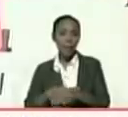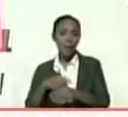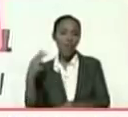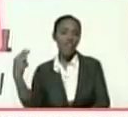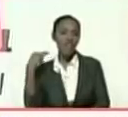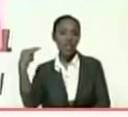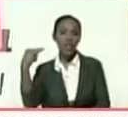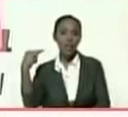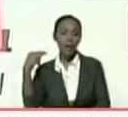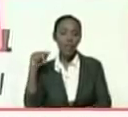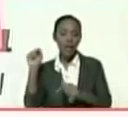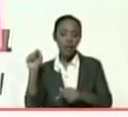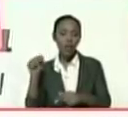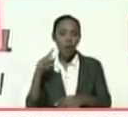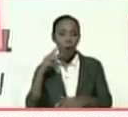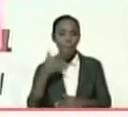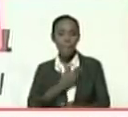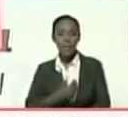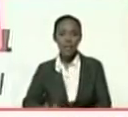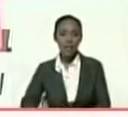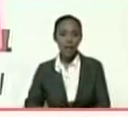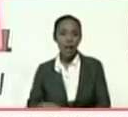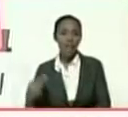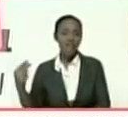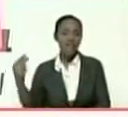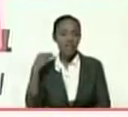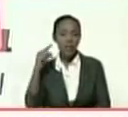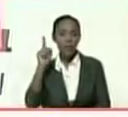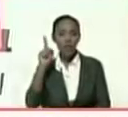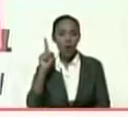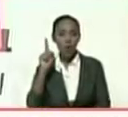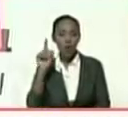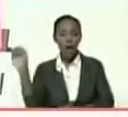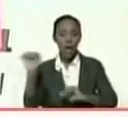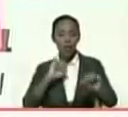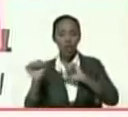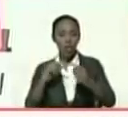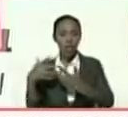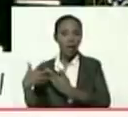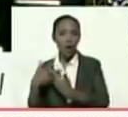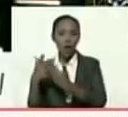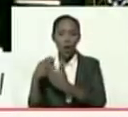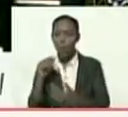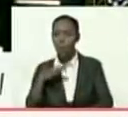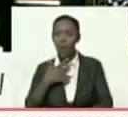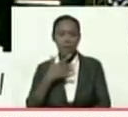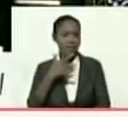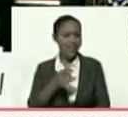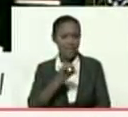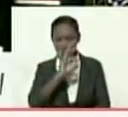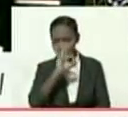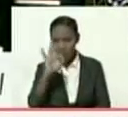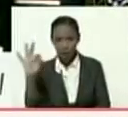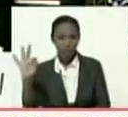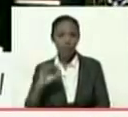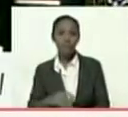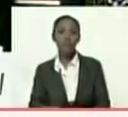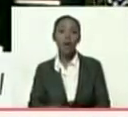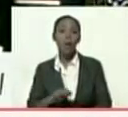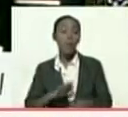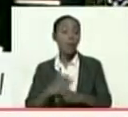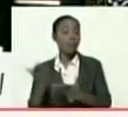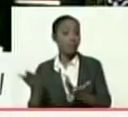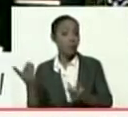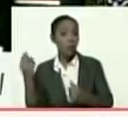es de los presidentes, víctima de una acción de Estados Unidos, y ahí no podrá decir nada. Pero además nosotros tenemos